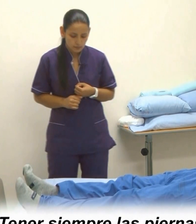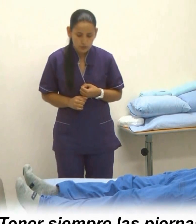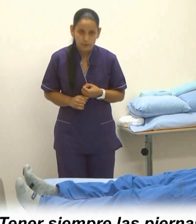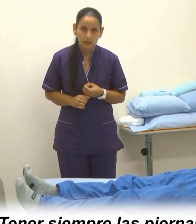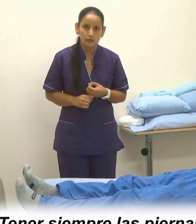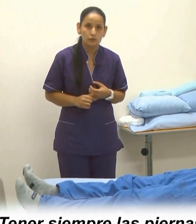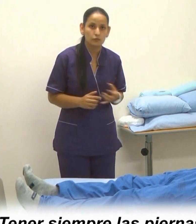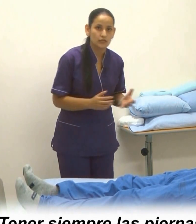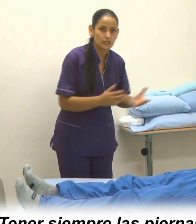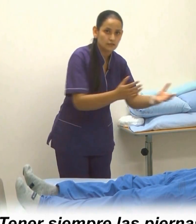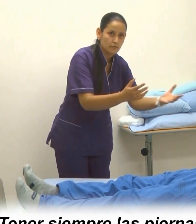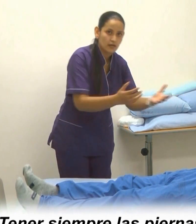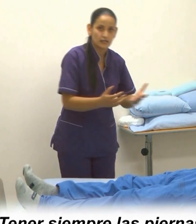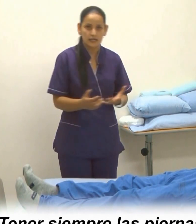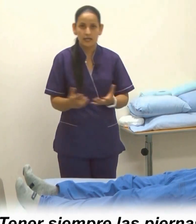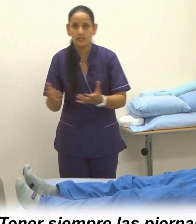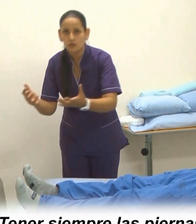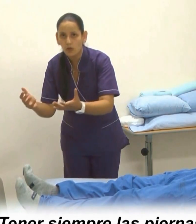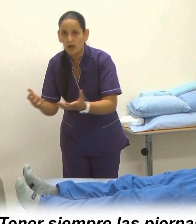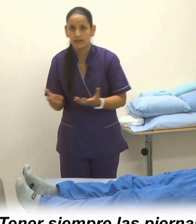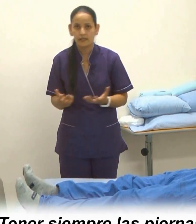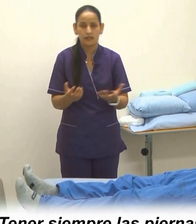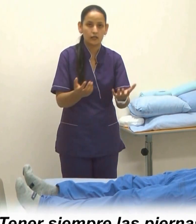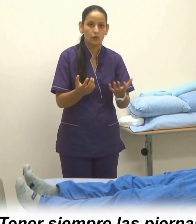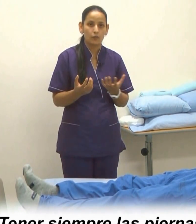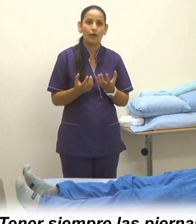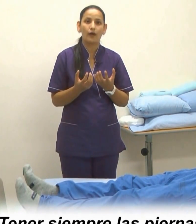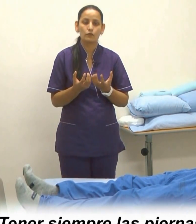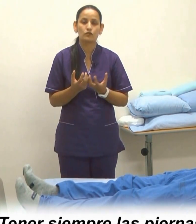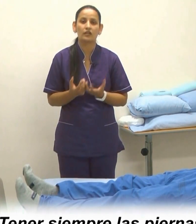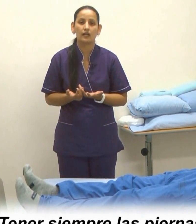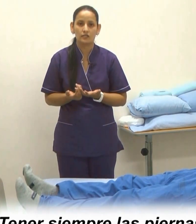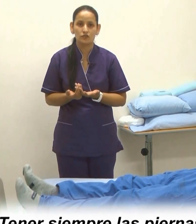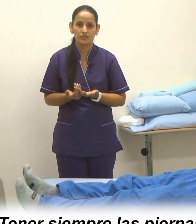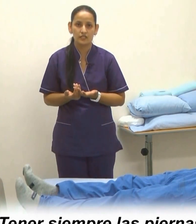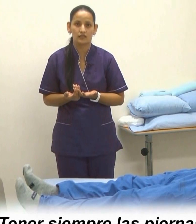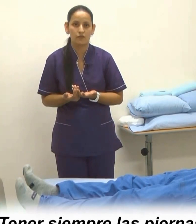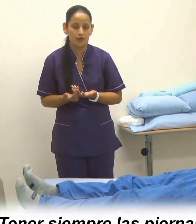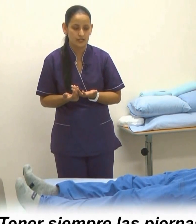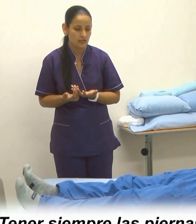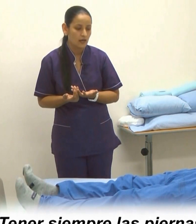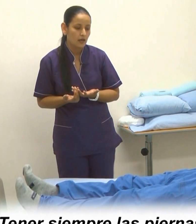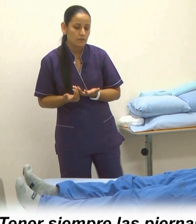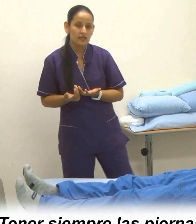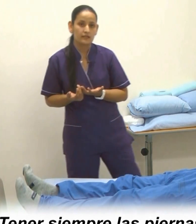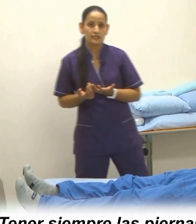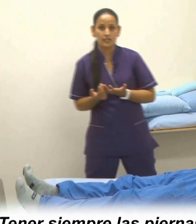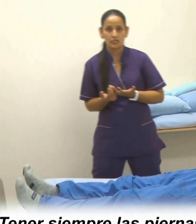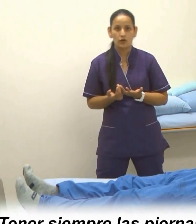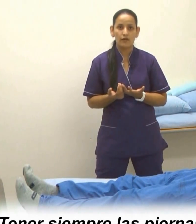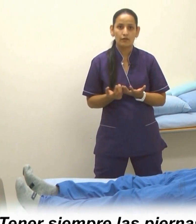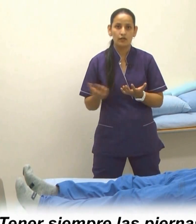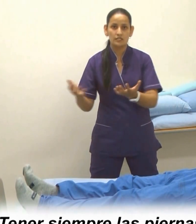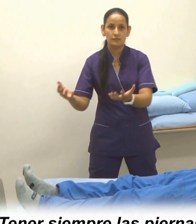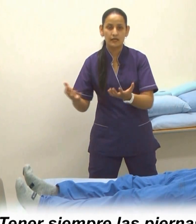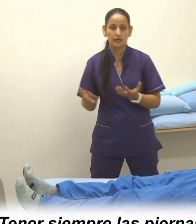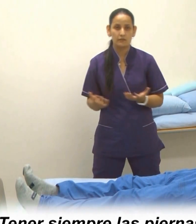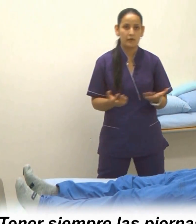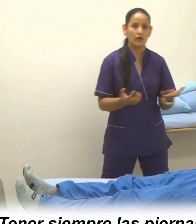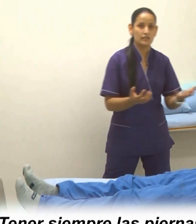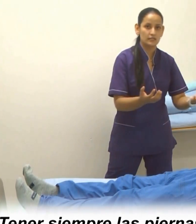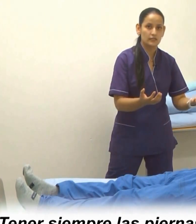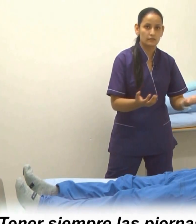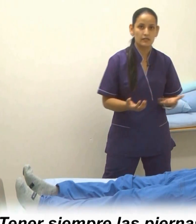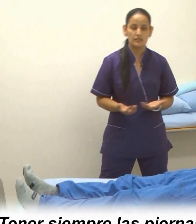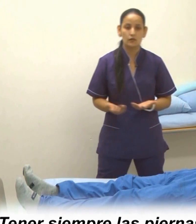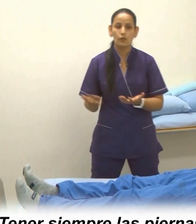si hacemos piernas juntas, más riesgo hay de que no podamos tener la suficiente fuerza. Mientras que yo abro las piernas, me